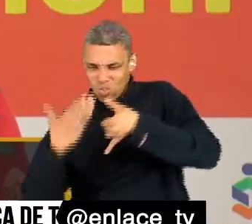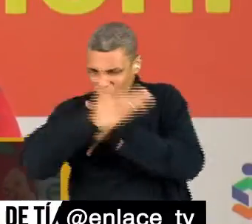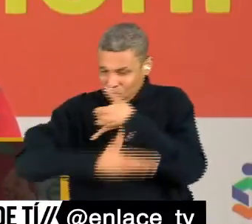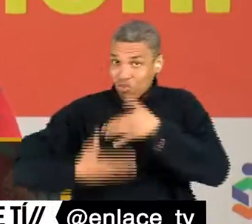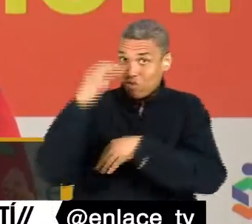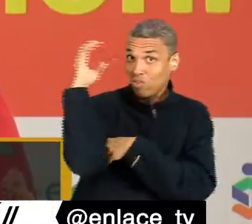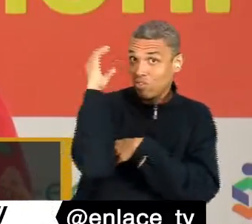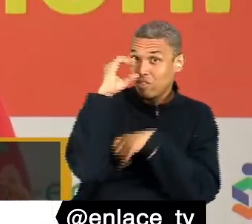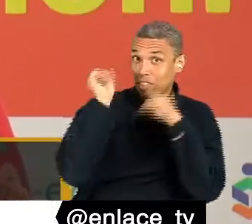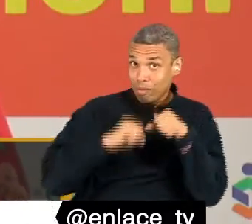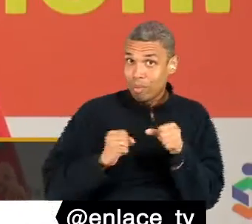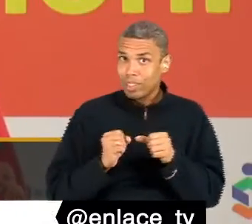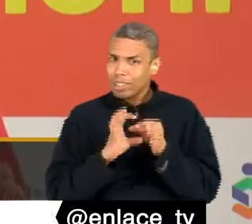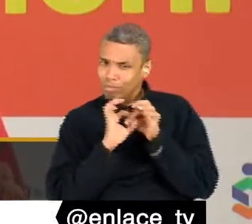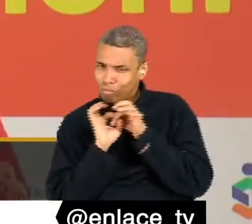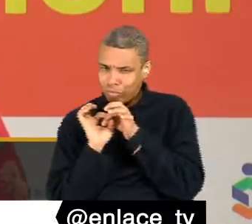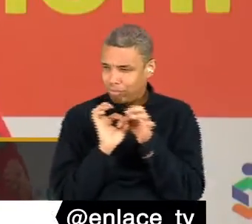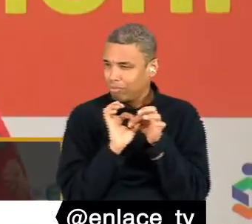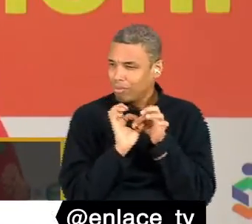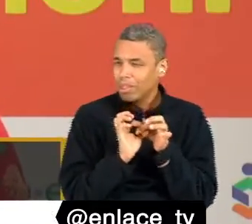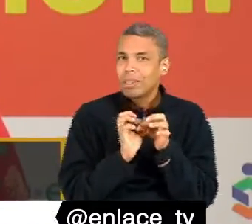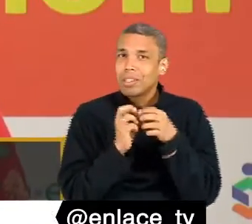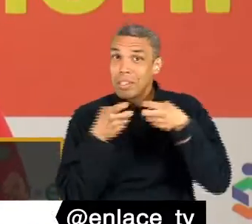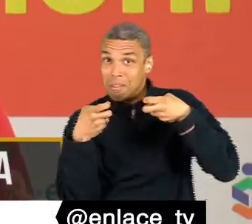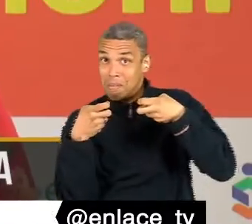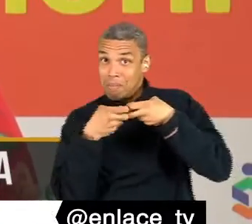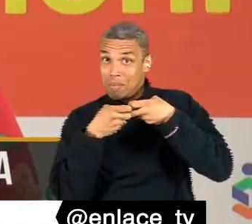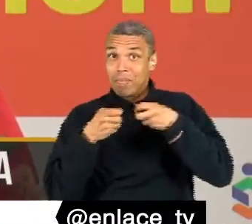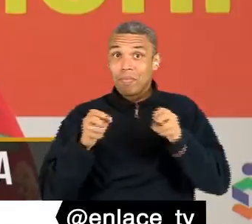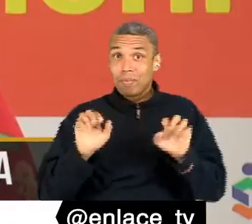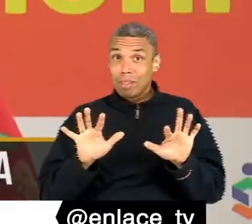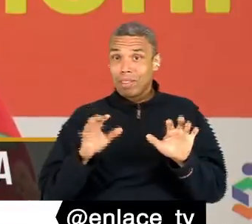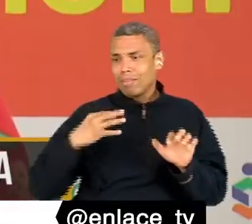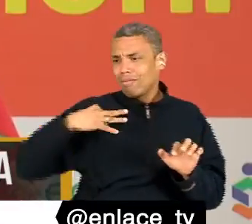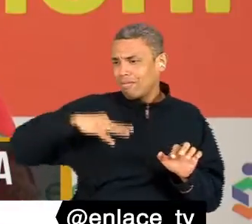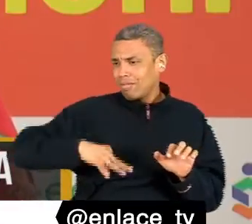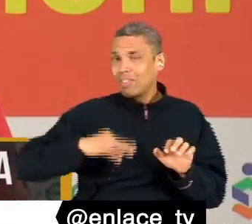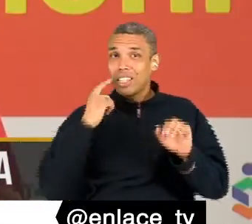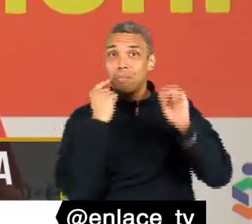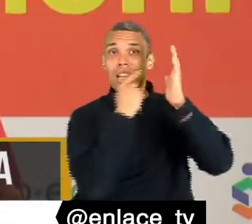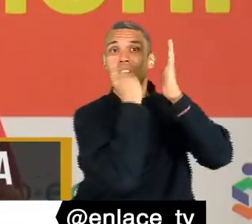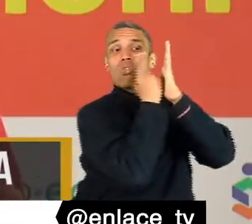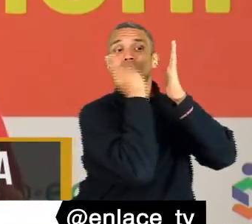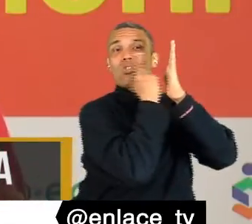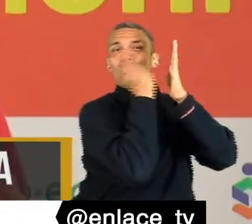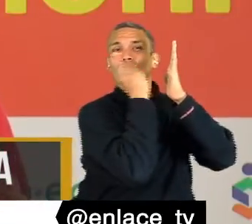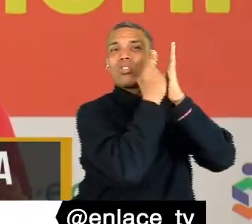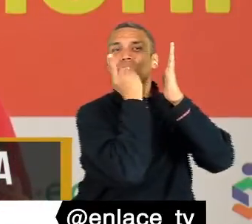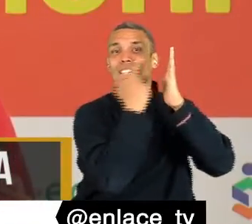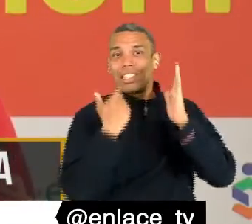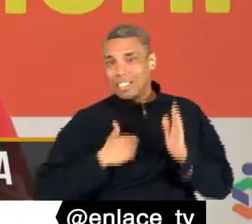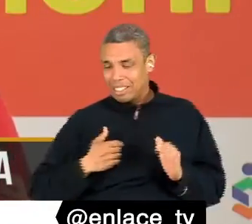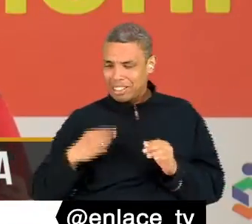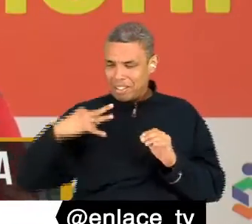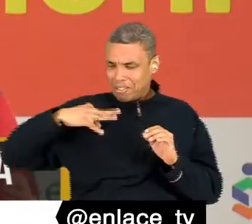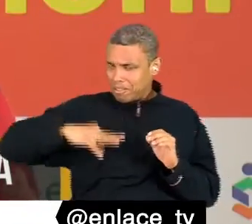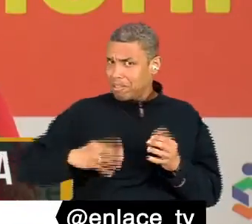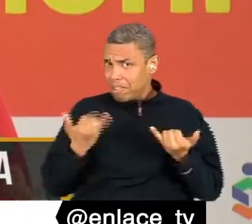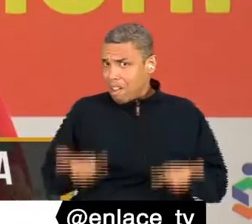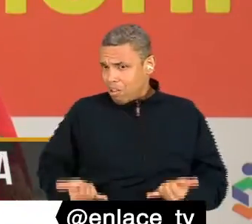que, pues, digamos, se ha infundido desde el Gobierno Nacional para que contribuyamos en este momento de crisis